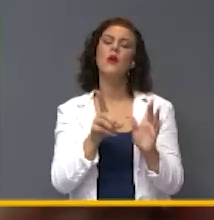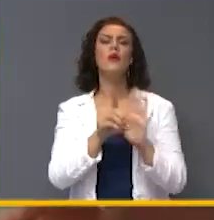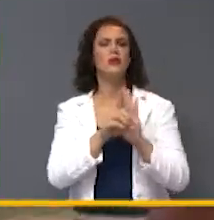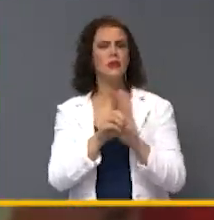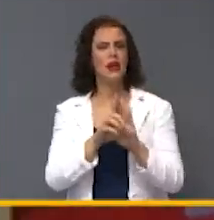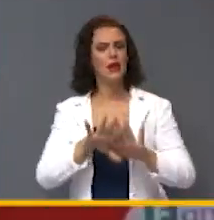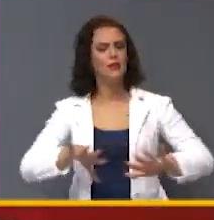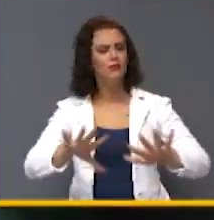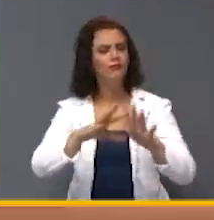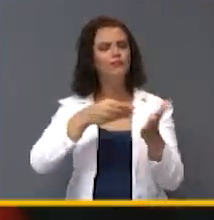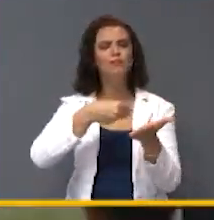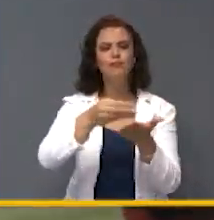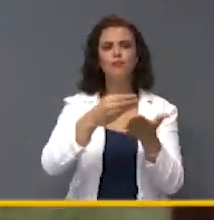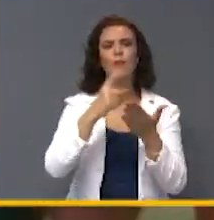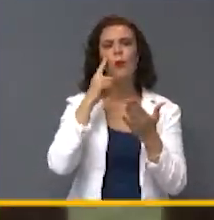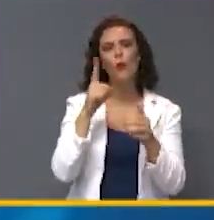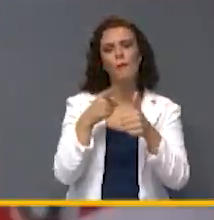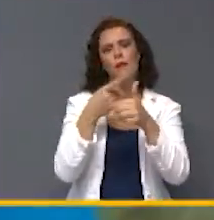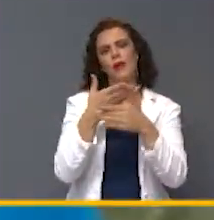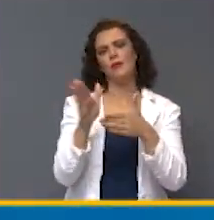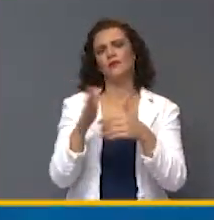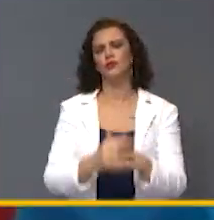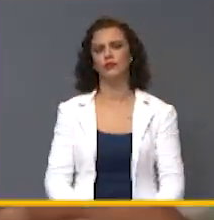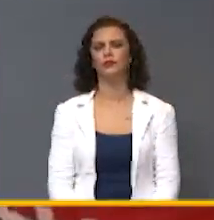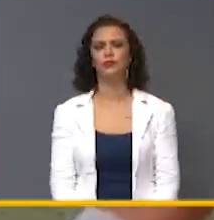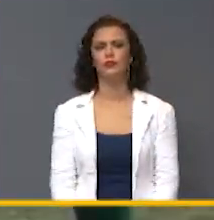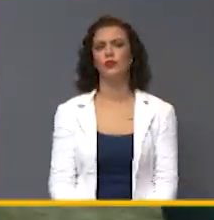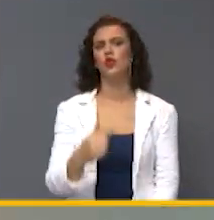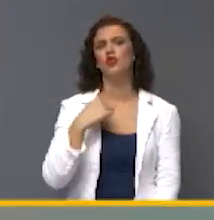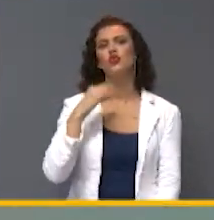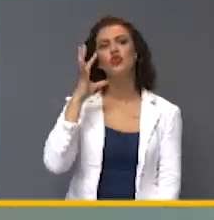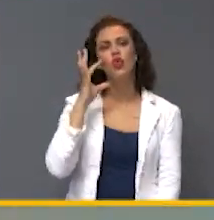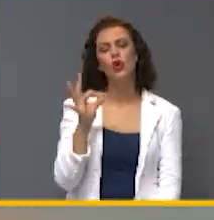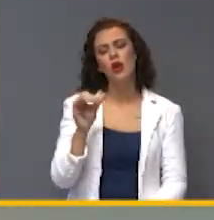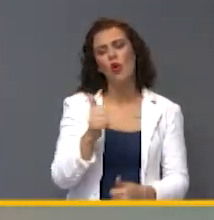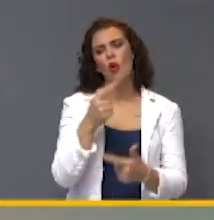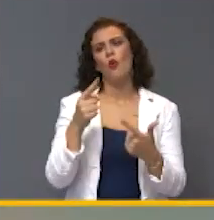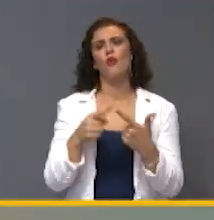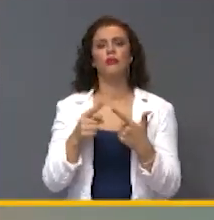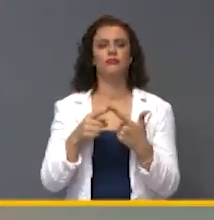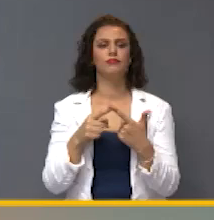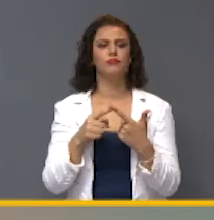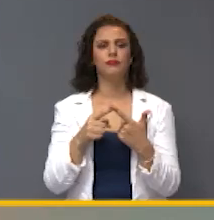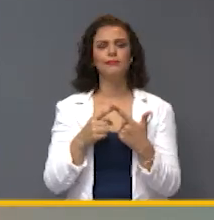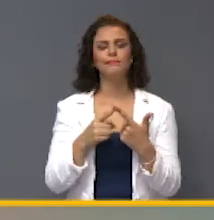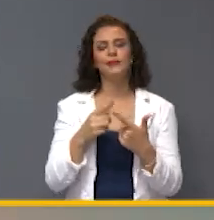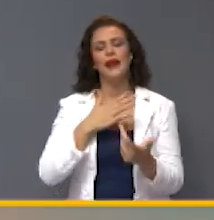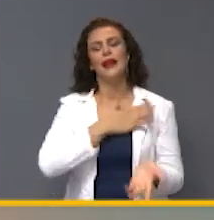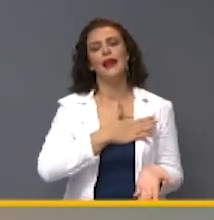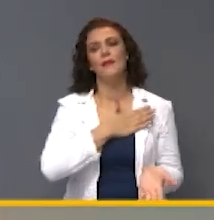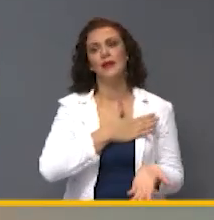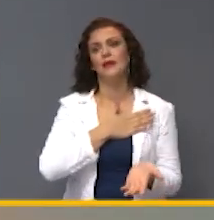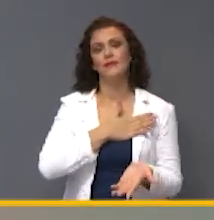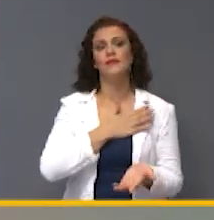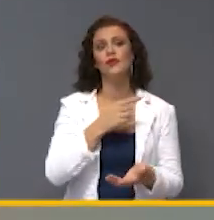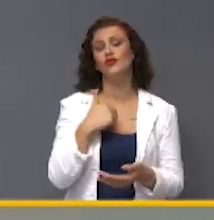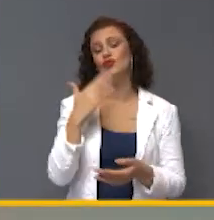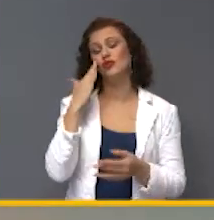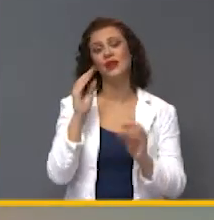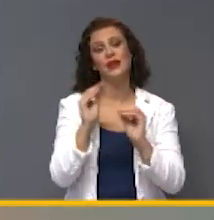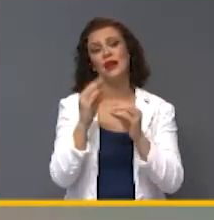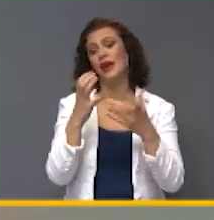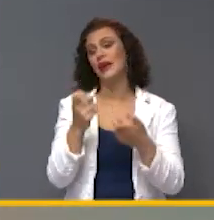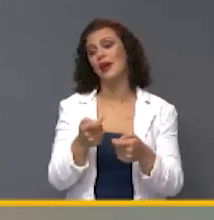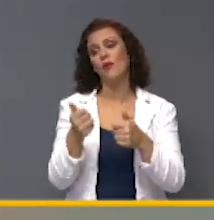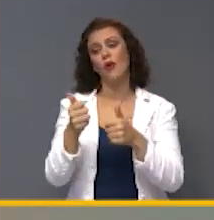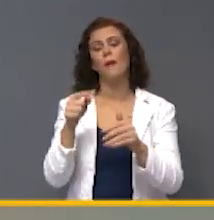de piso que estamos pagando por estar en la primera división. Y yo creo que lo otro, lamentablemente, yo sé que nadie quiere botar un